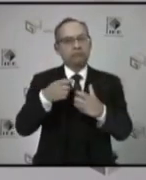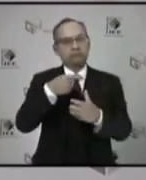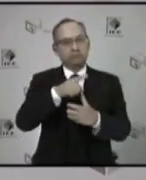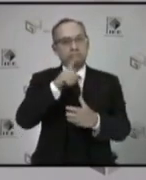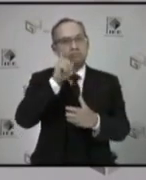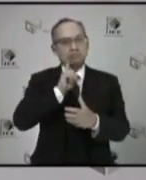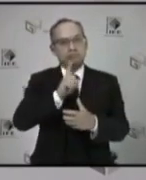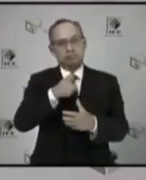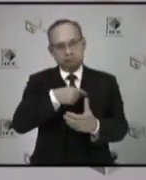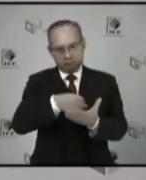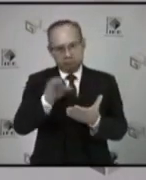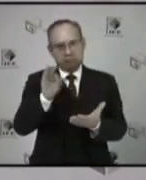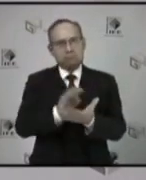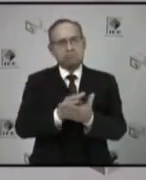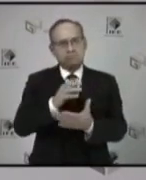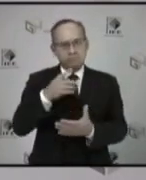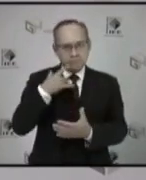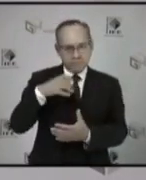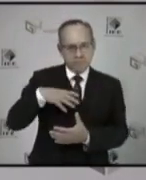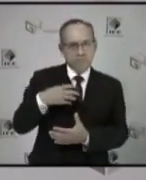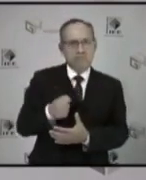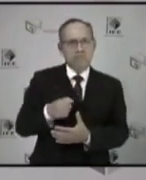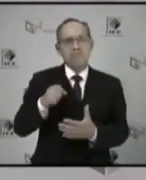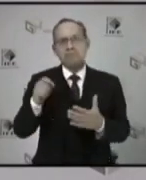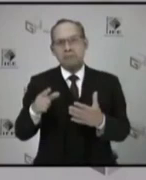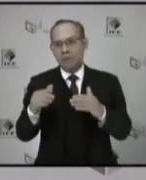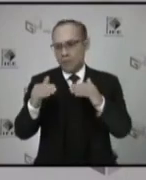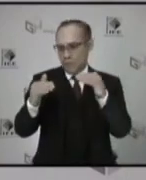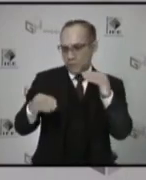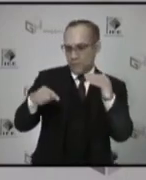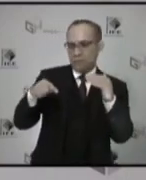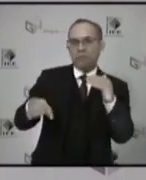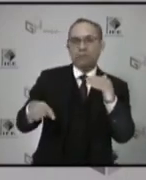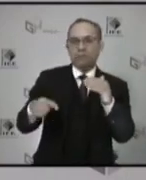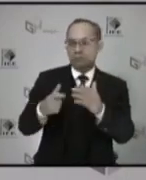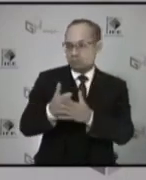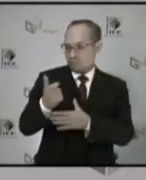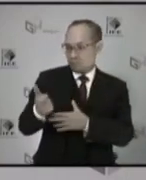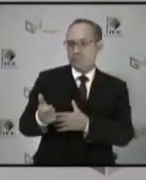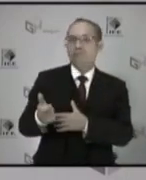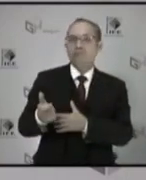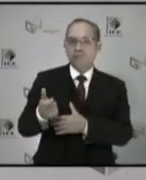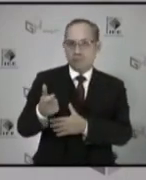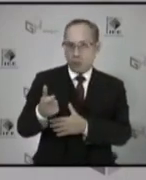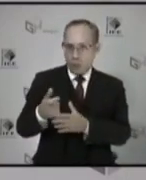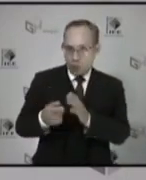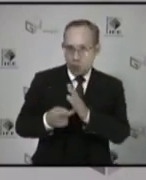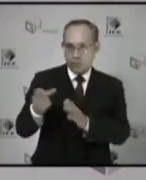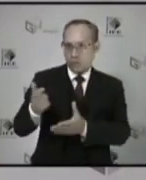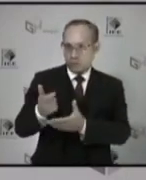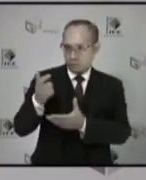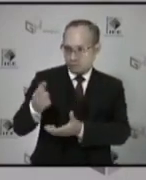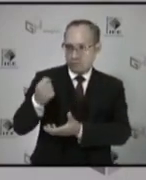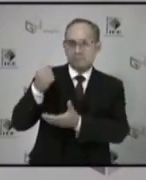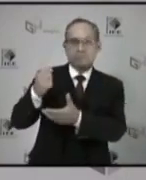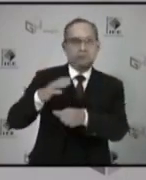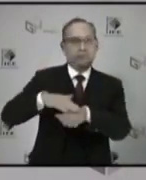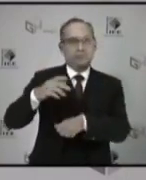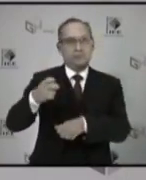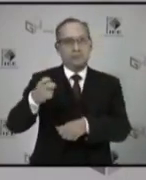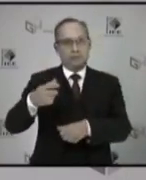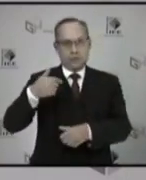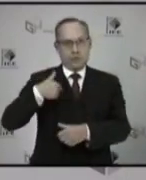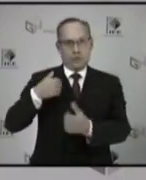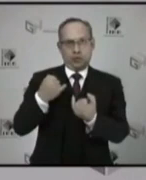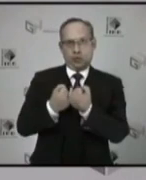luchonas. Y les voy a subir el sueldo a los de abajo, porque yo vengo de ahí. de ser secretario de acuerdos, de ser defensor público, de